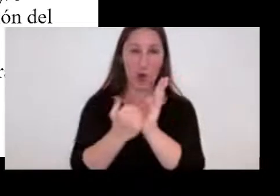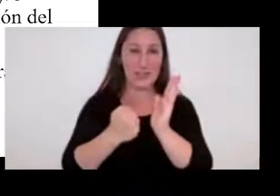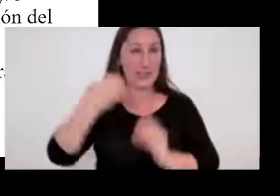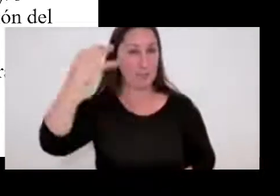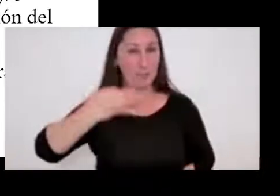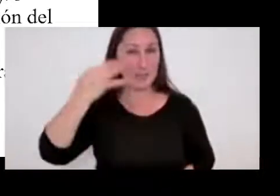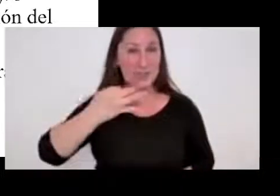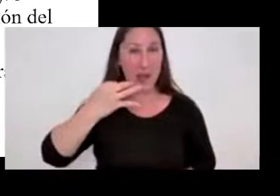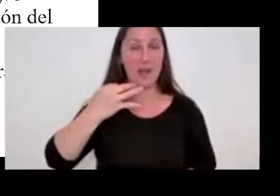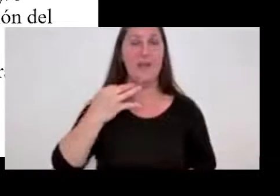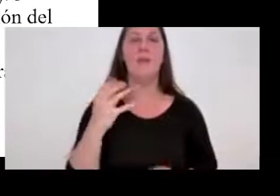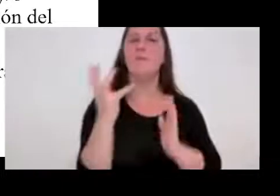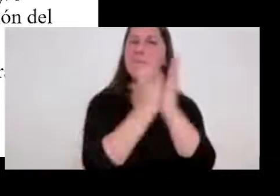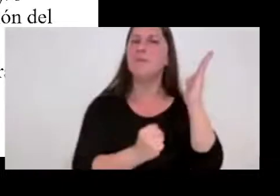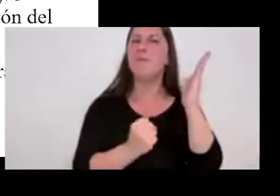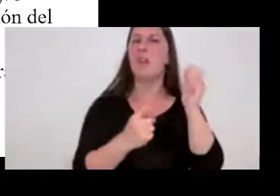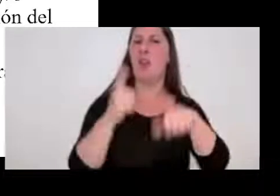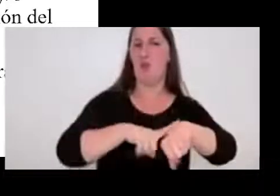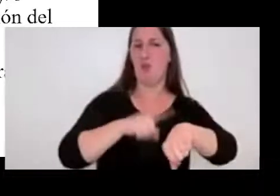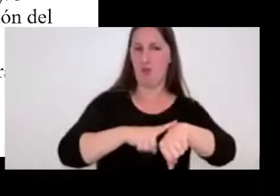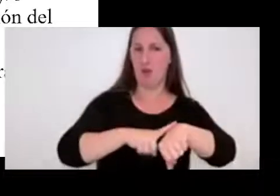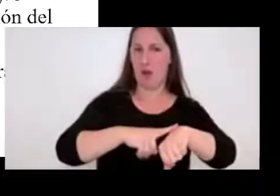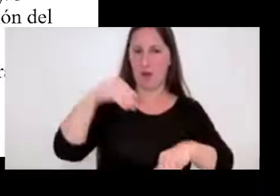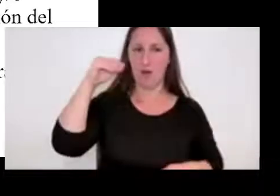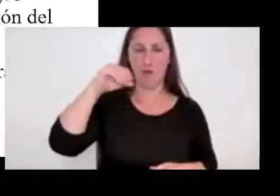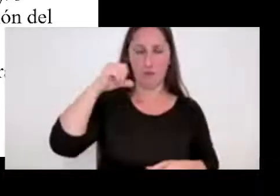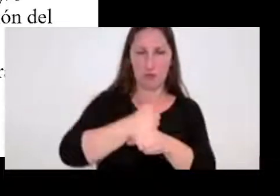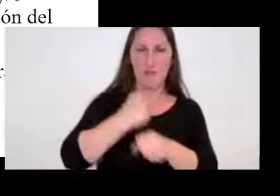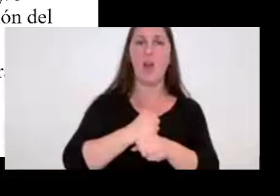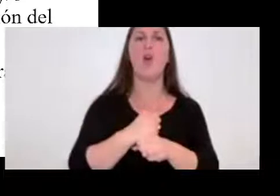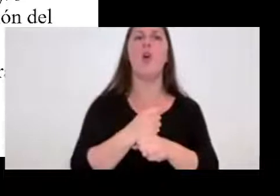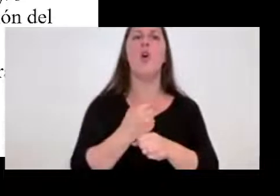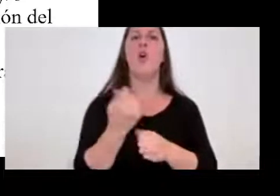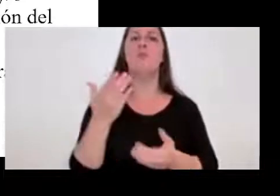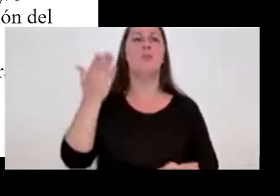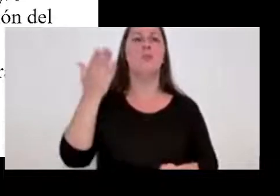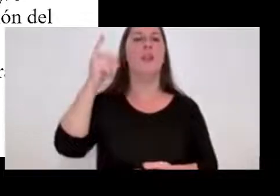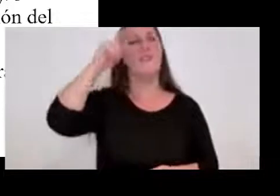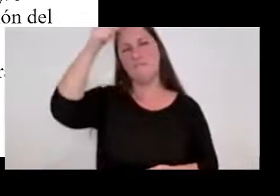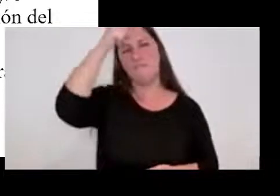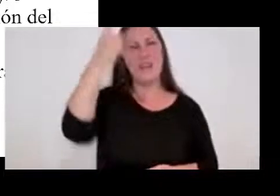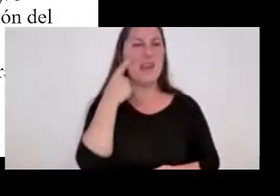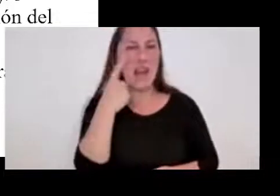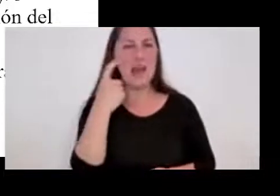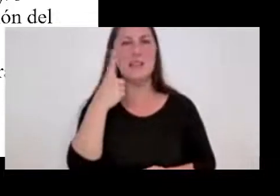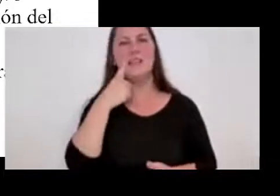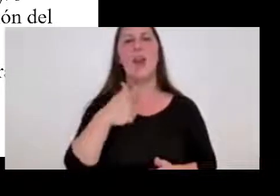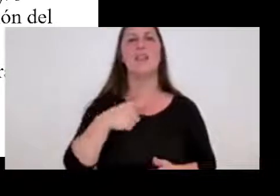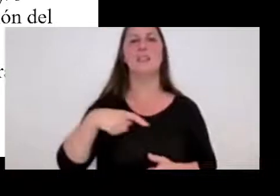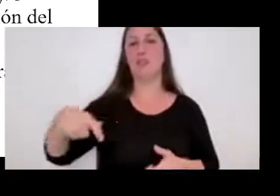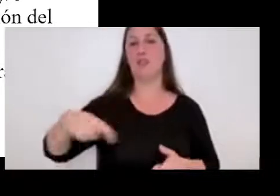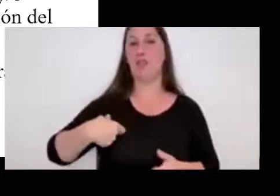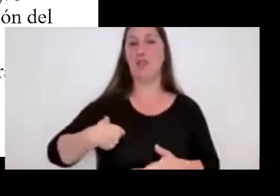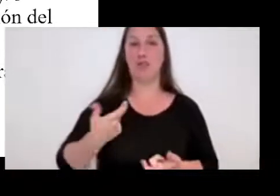en la deducción de honorarios a los directores, síndicos, miembros del Consejo de Vigilancia y retribución de socios